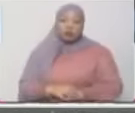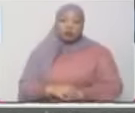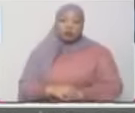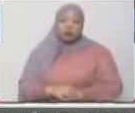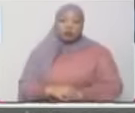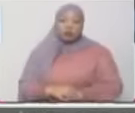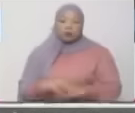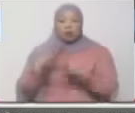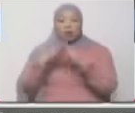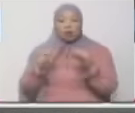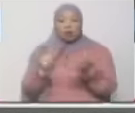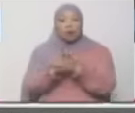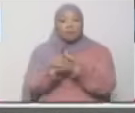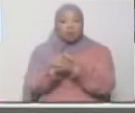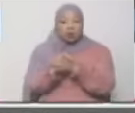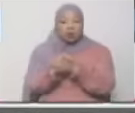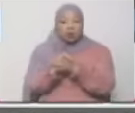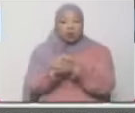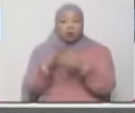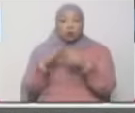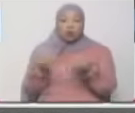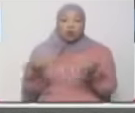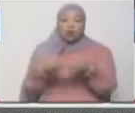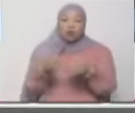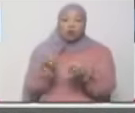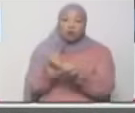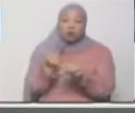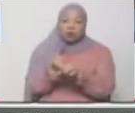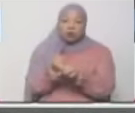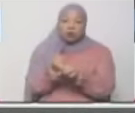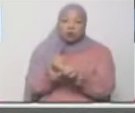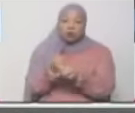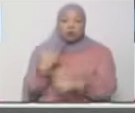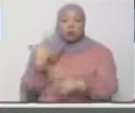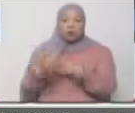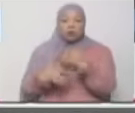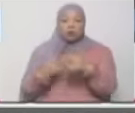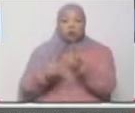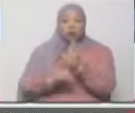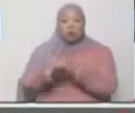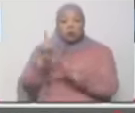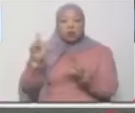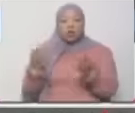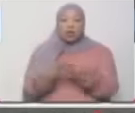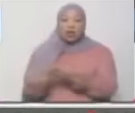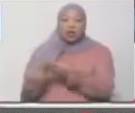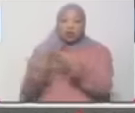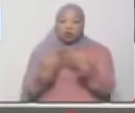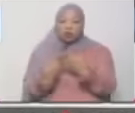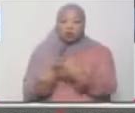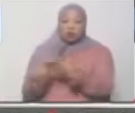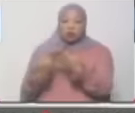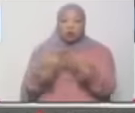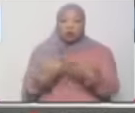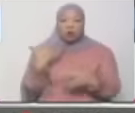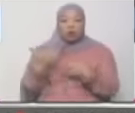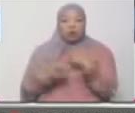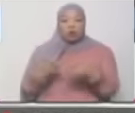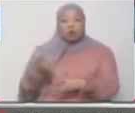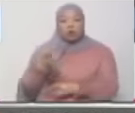y a todos los compañeros y compañeras, al equipo, que de tanto estudiar el tema, de tanto